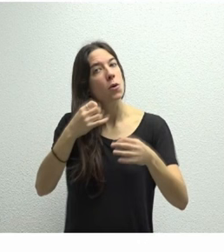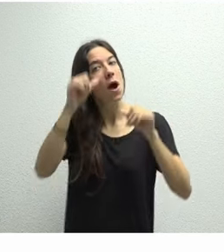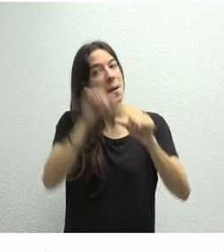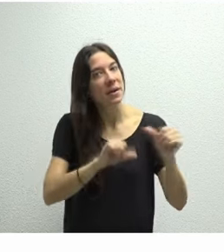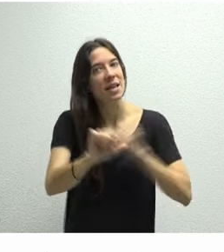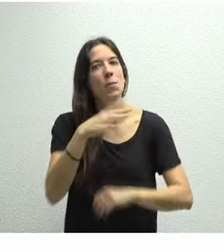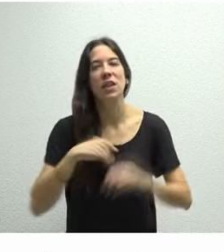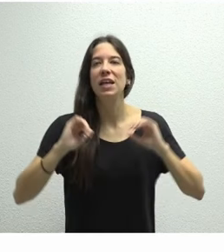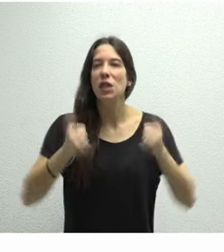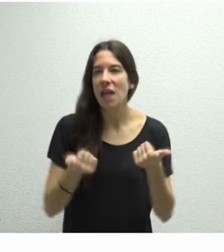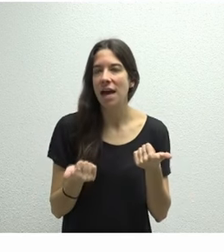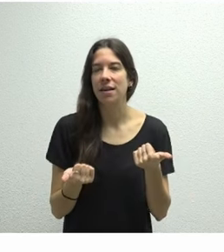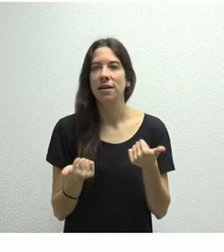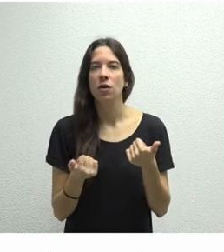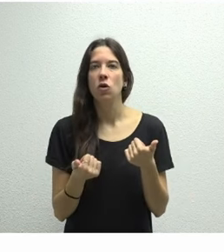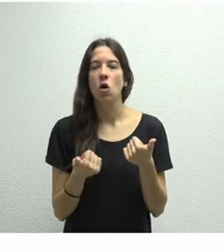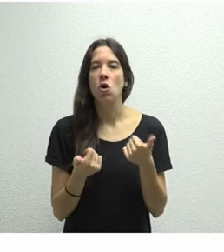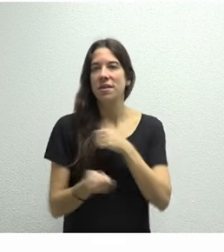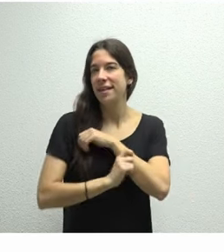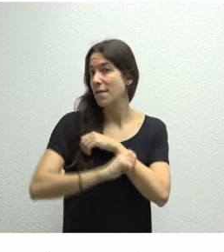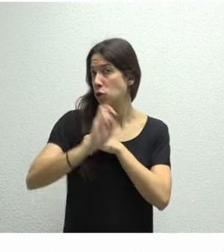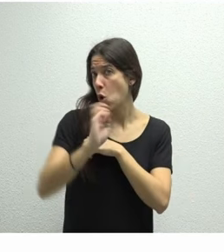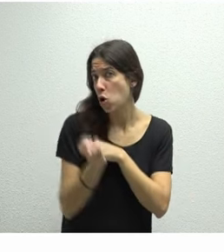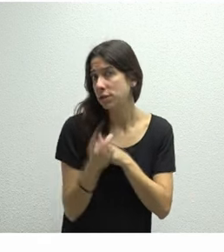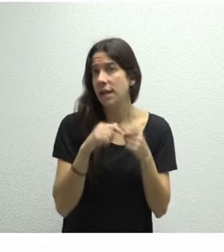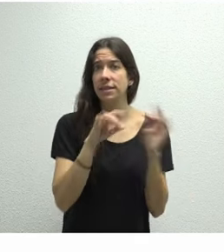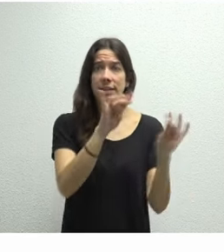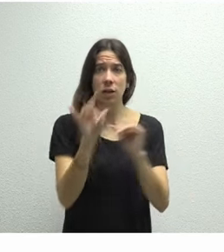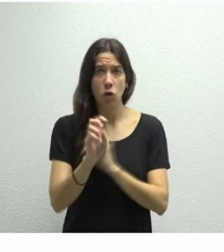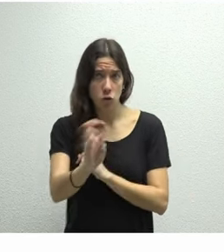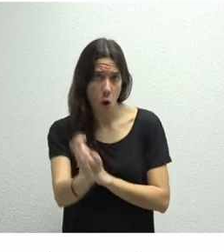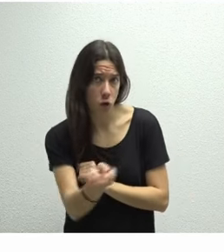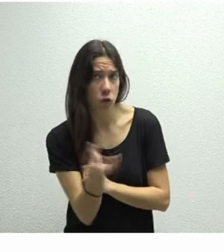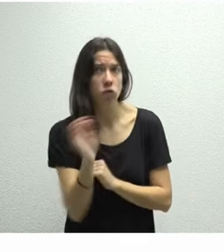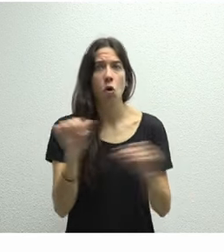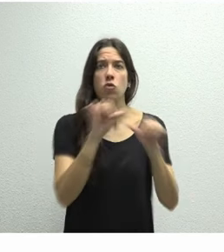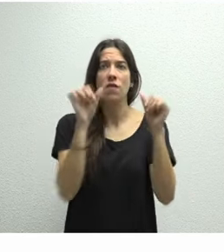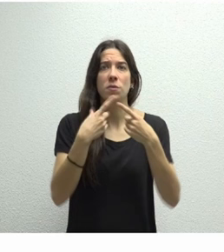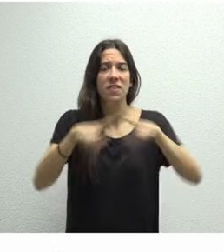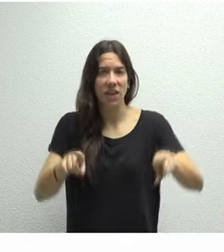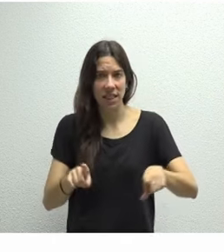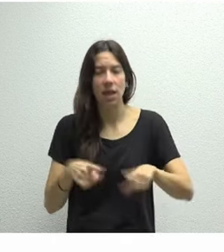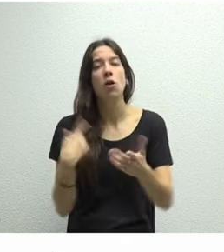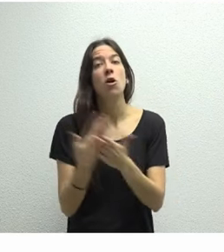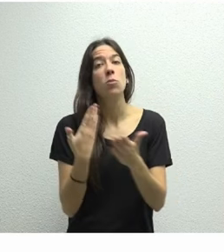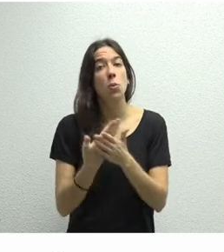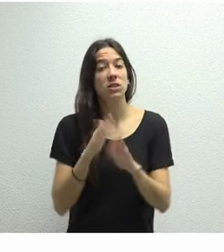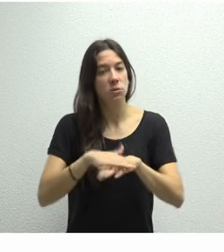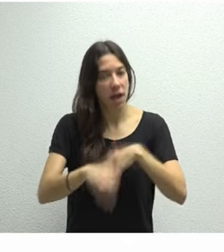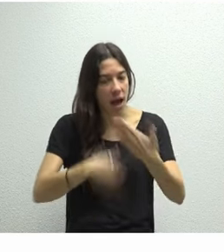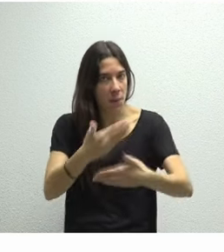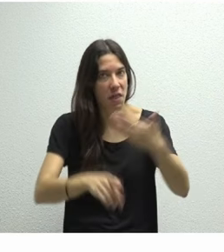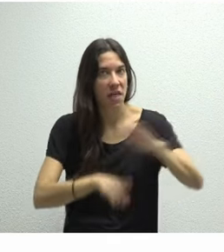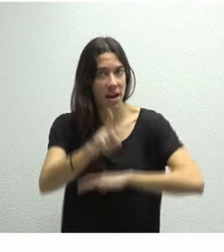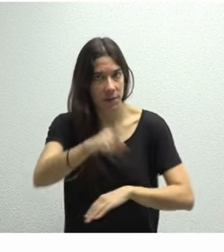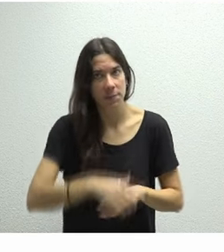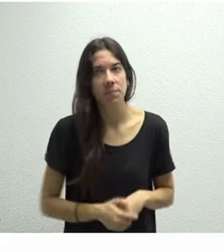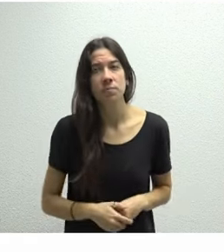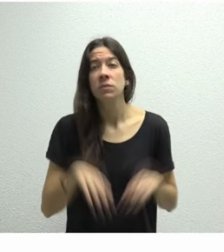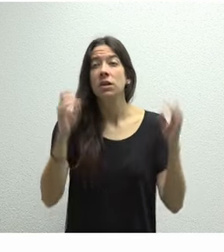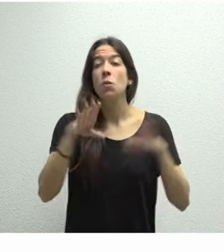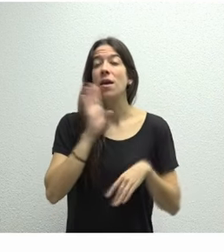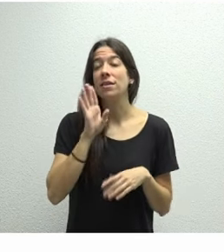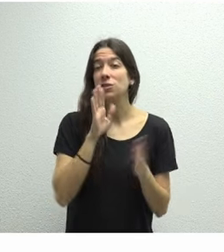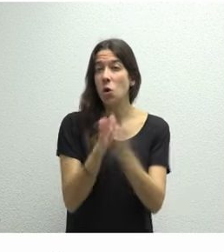eh con otras claves en otros territorios o de otra manera propuestas de avance que como decían los